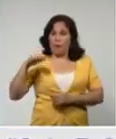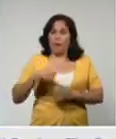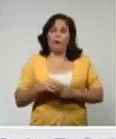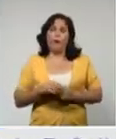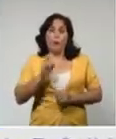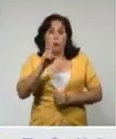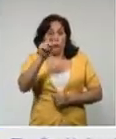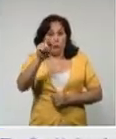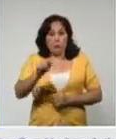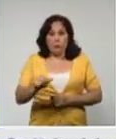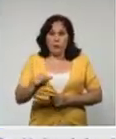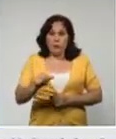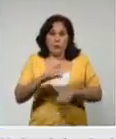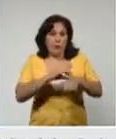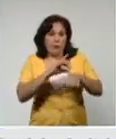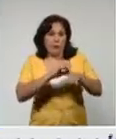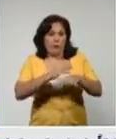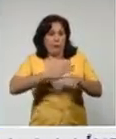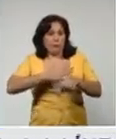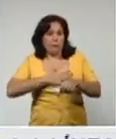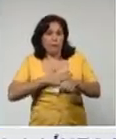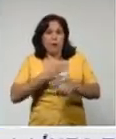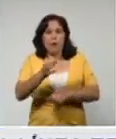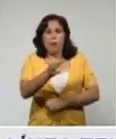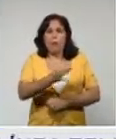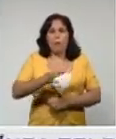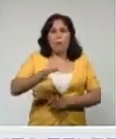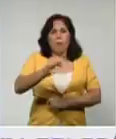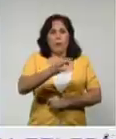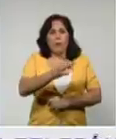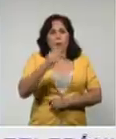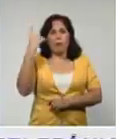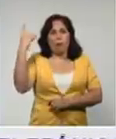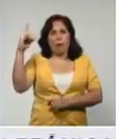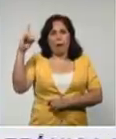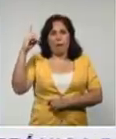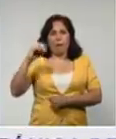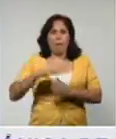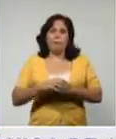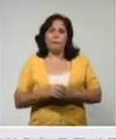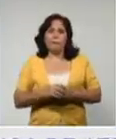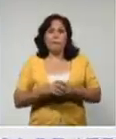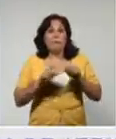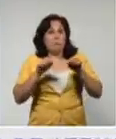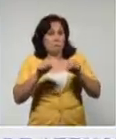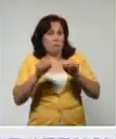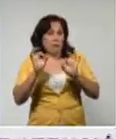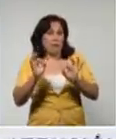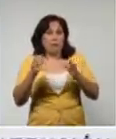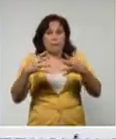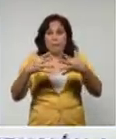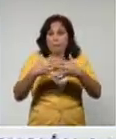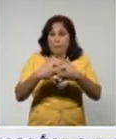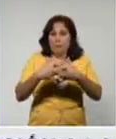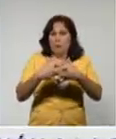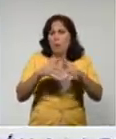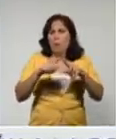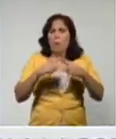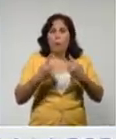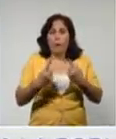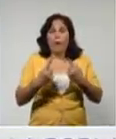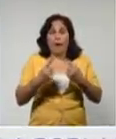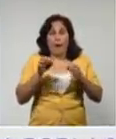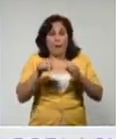diagnostican pertenecen al municipio La Palma y están relacionados con un